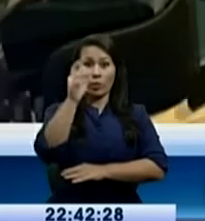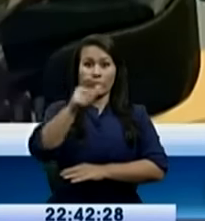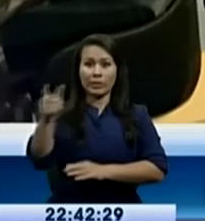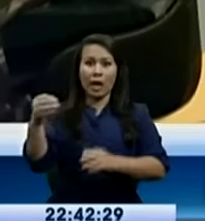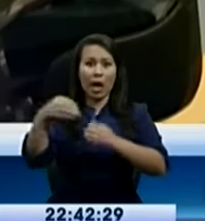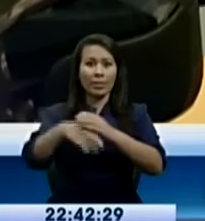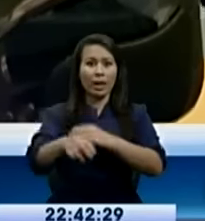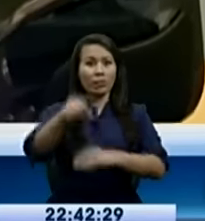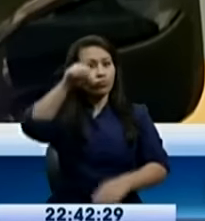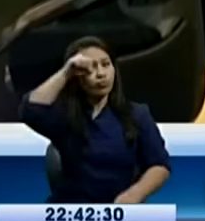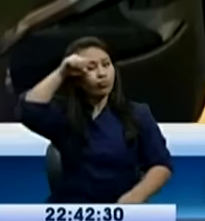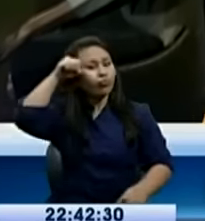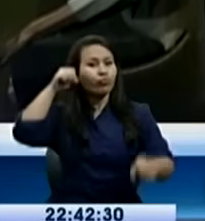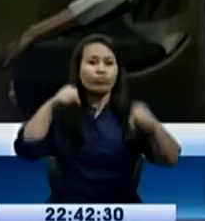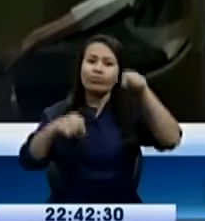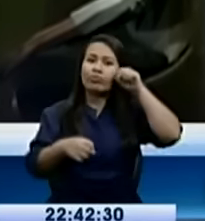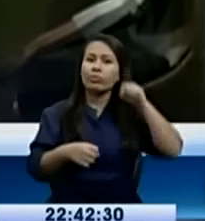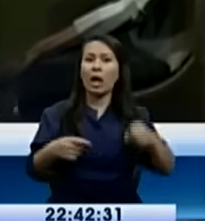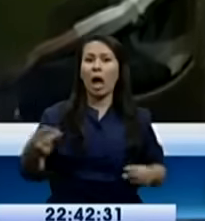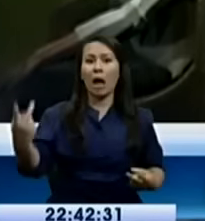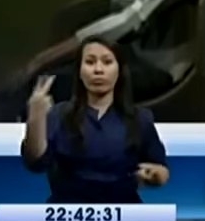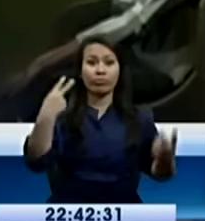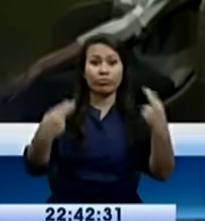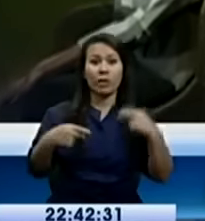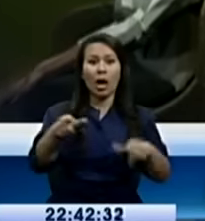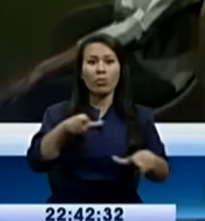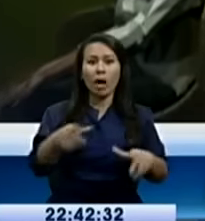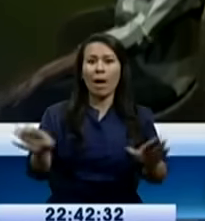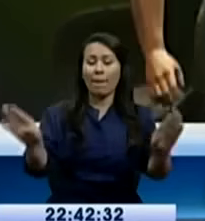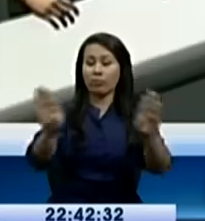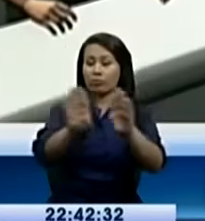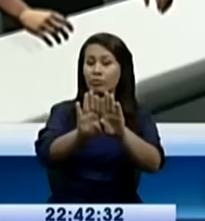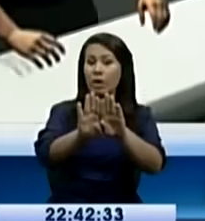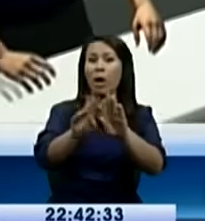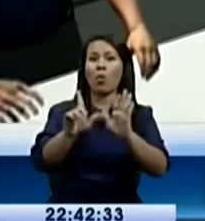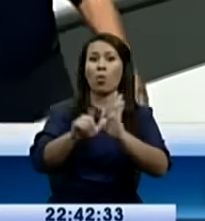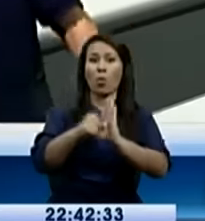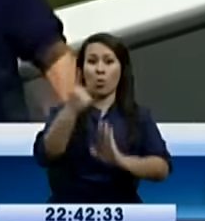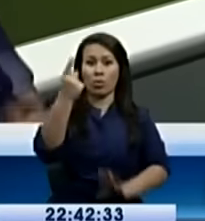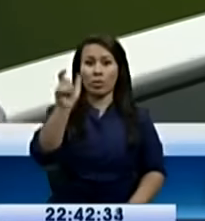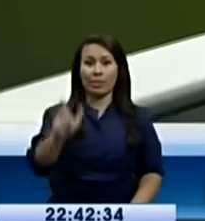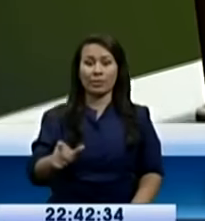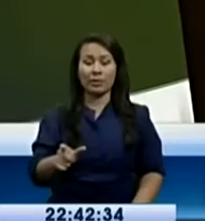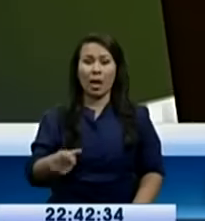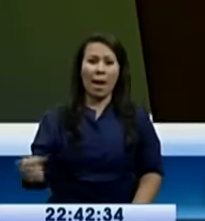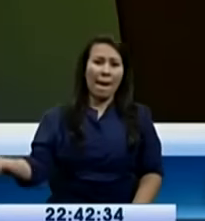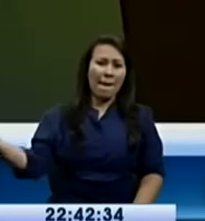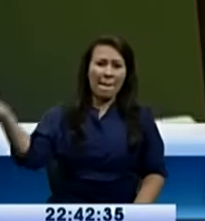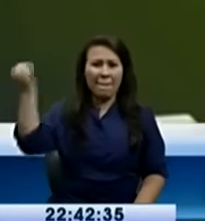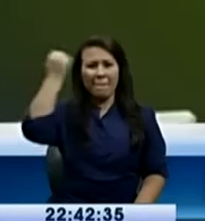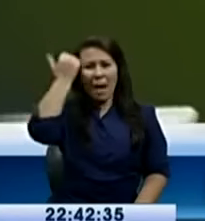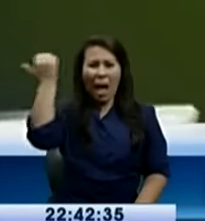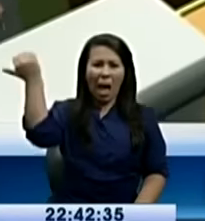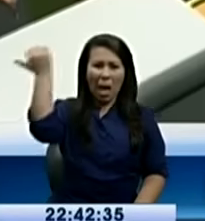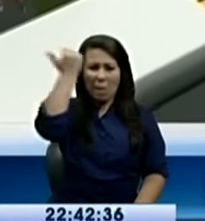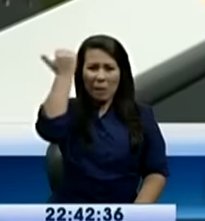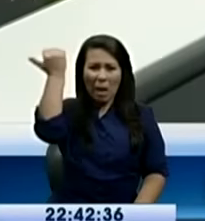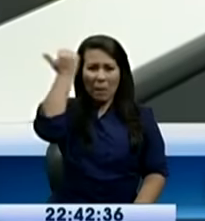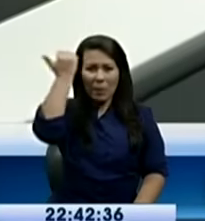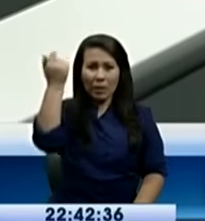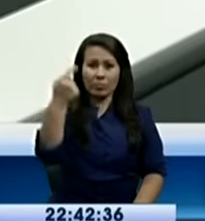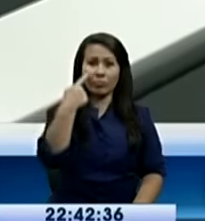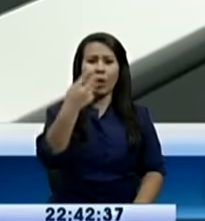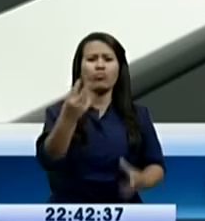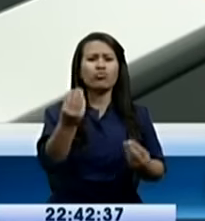a la peluquería de su esposo, encerraron a varios clientes y luego uno de ellos lo golpeó con la cacha de una pistola